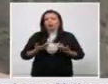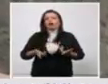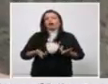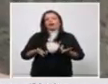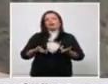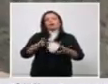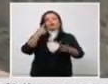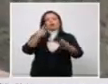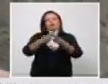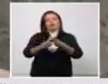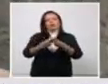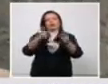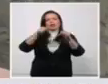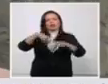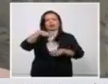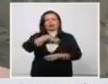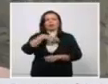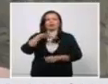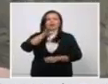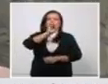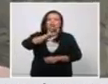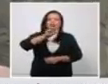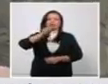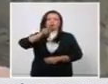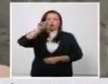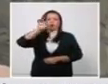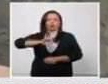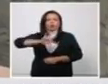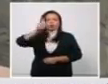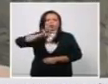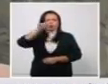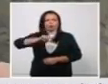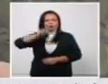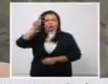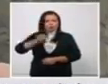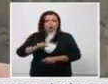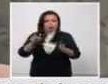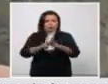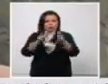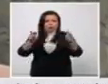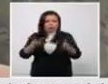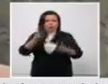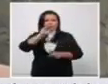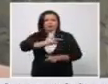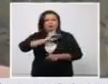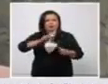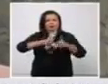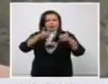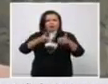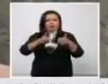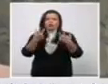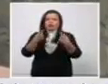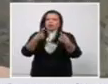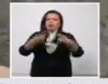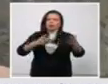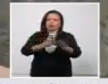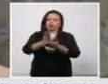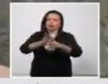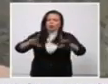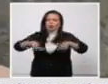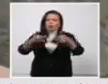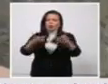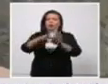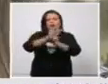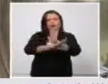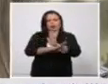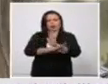un 73-72% de casos asintomáticos, por lo tanto, el cumplimiento de todas estas medidas es lo que nos va a